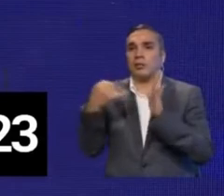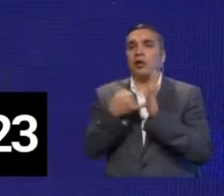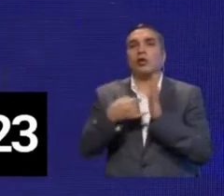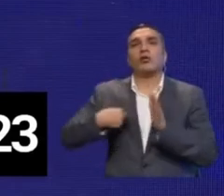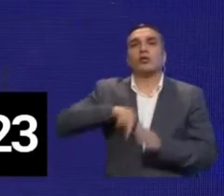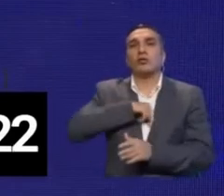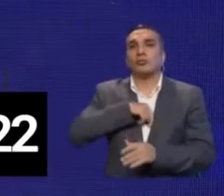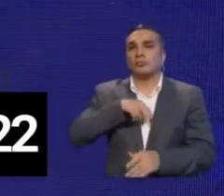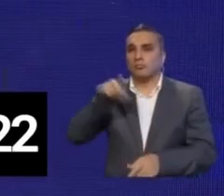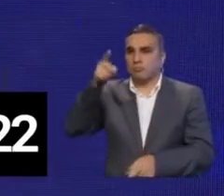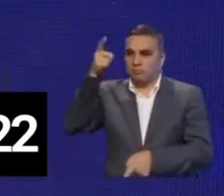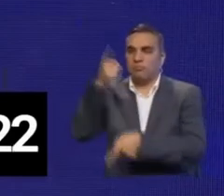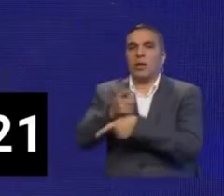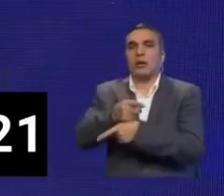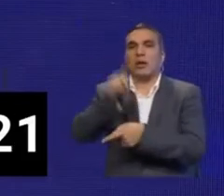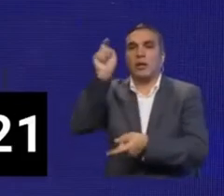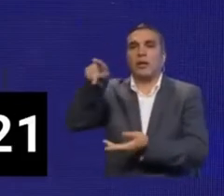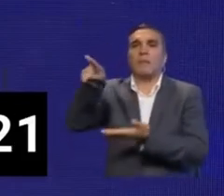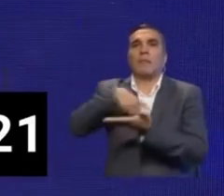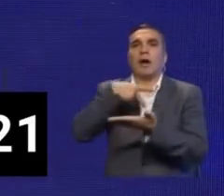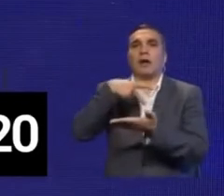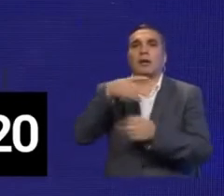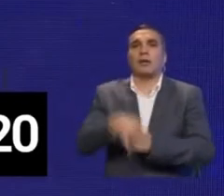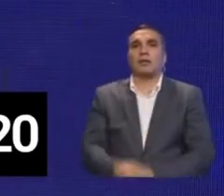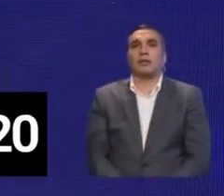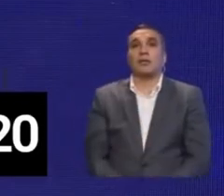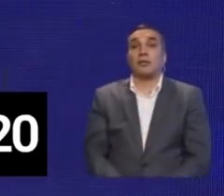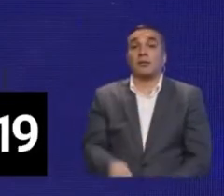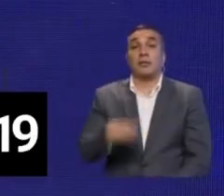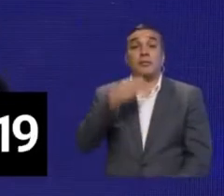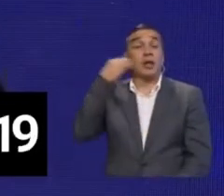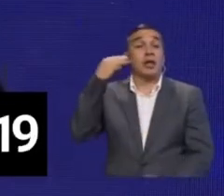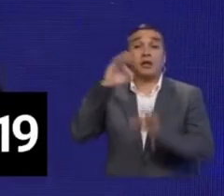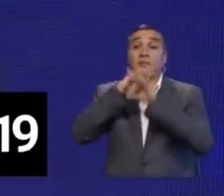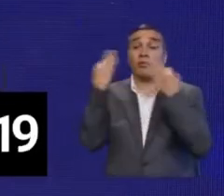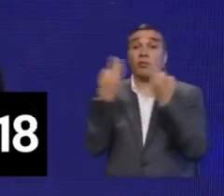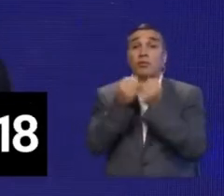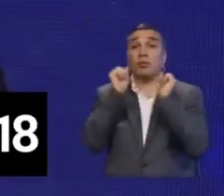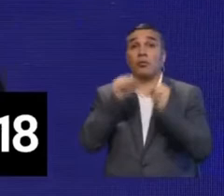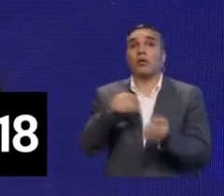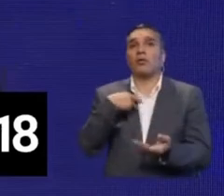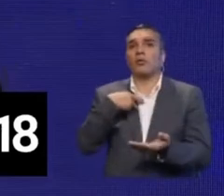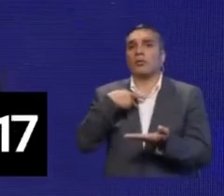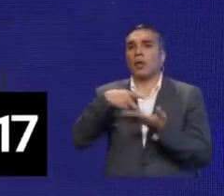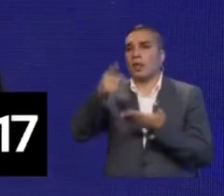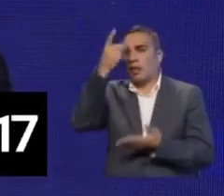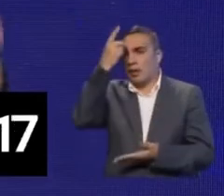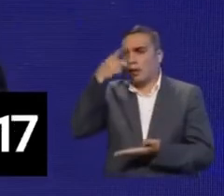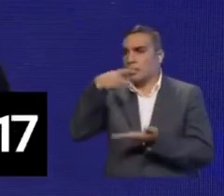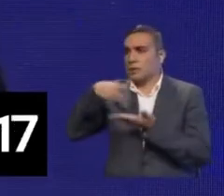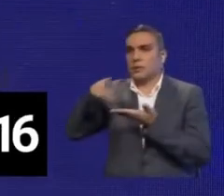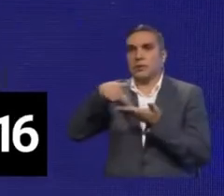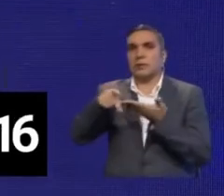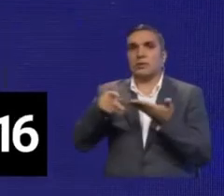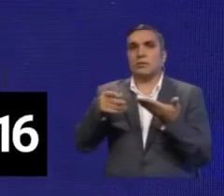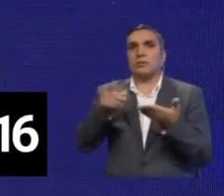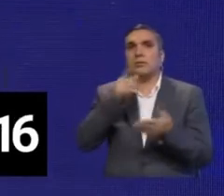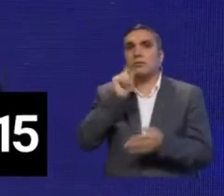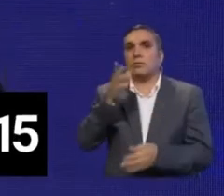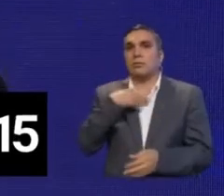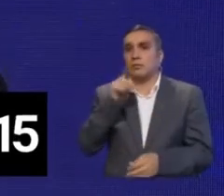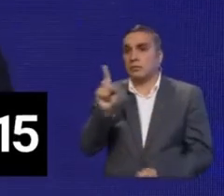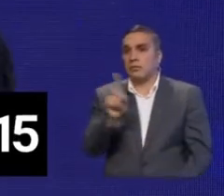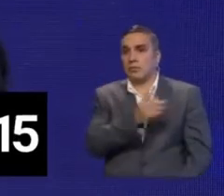vamos a dar un salvataje a la familia ecuatoriana. Las madres de familia podrán cubrir sus deudas, las más inmediatas, las que están